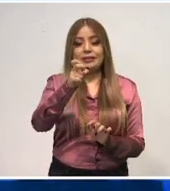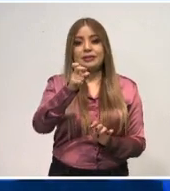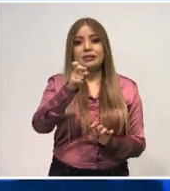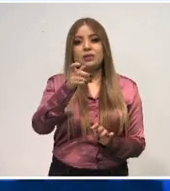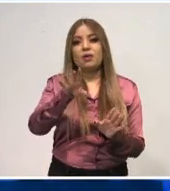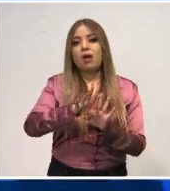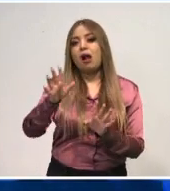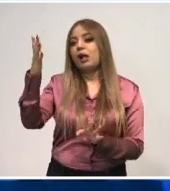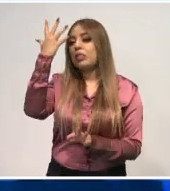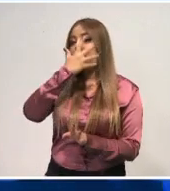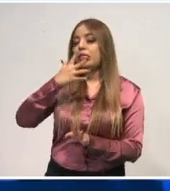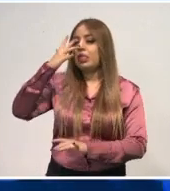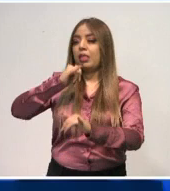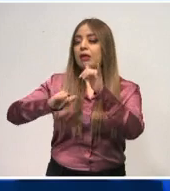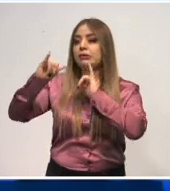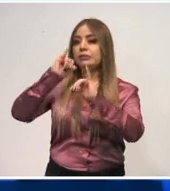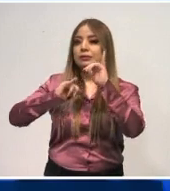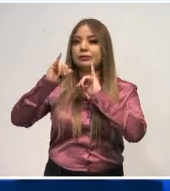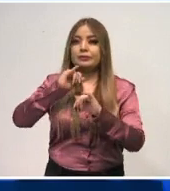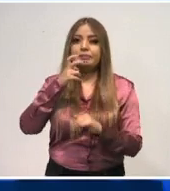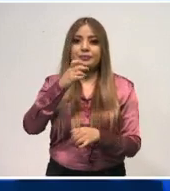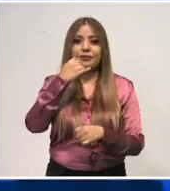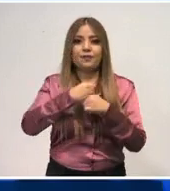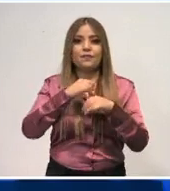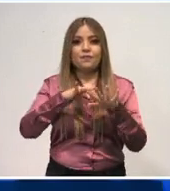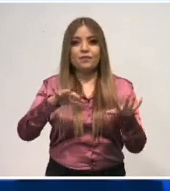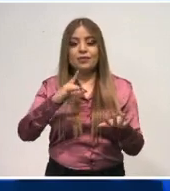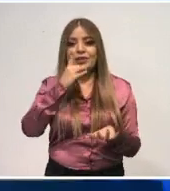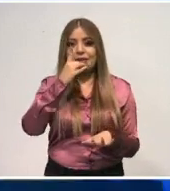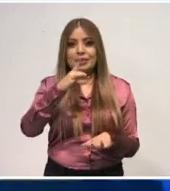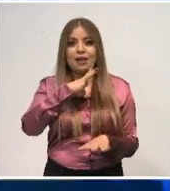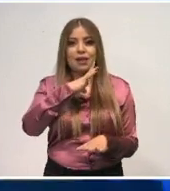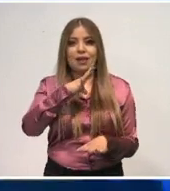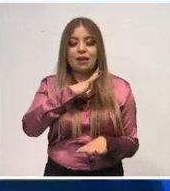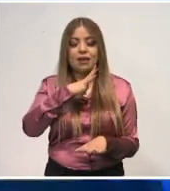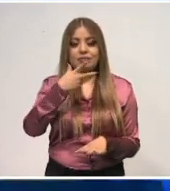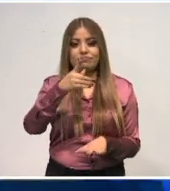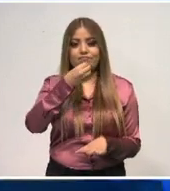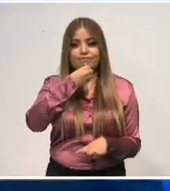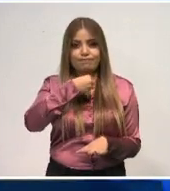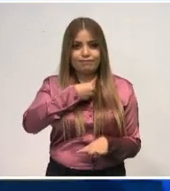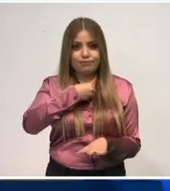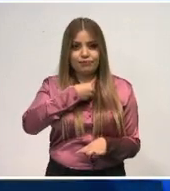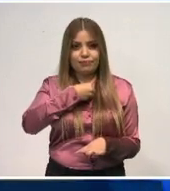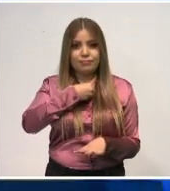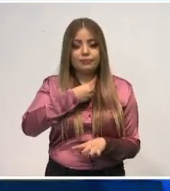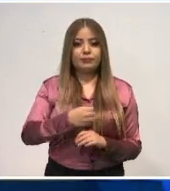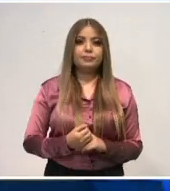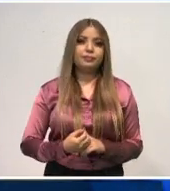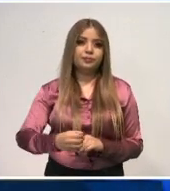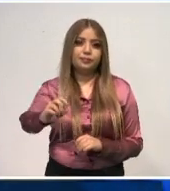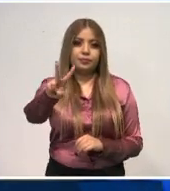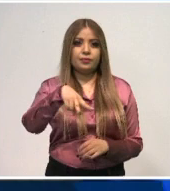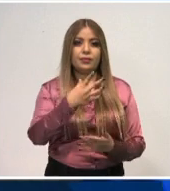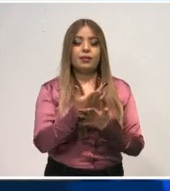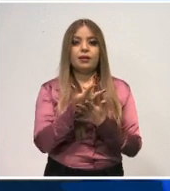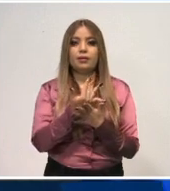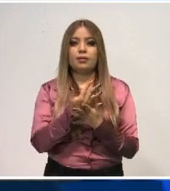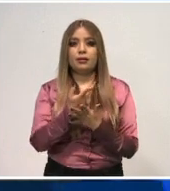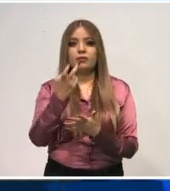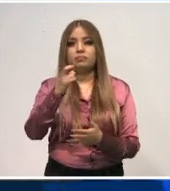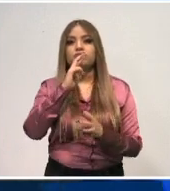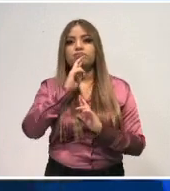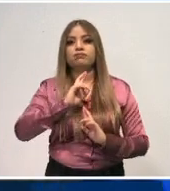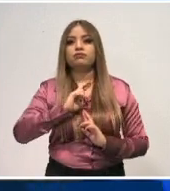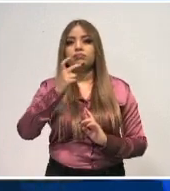en estado de ebriedad, Valeria. Es la información que tenemos hasta el momento, desafortunada, por cierto. Y bueno, pues vamos a esperar los resultados por parte